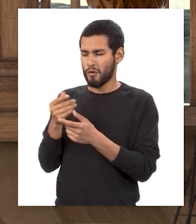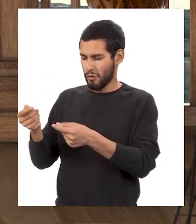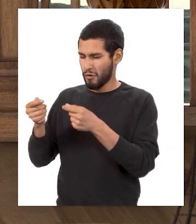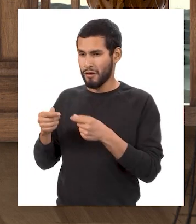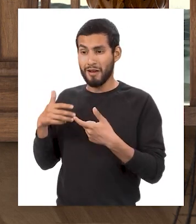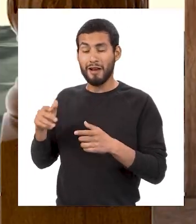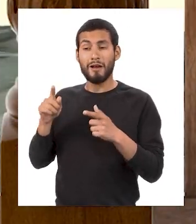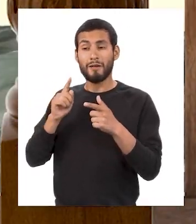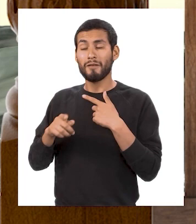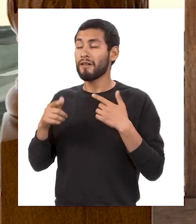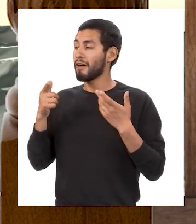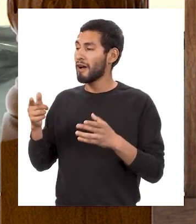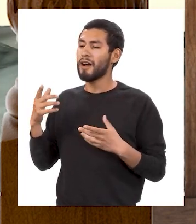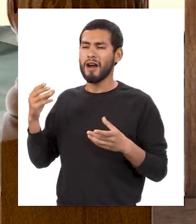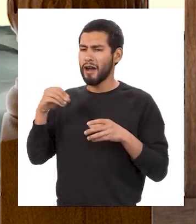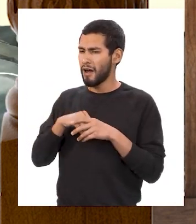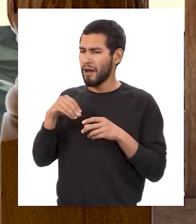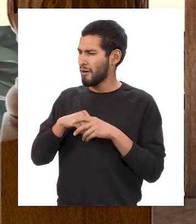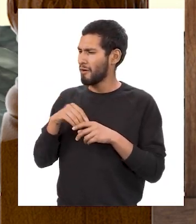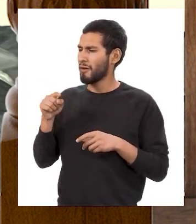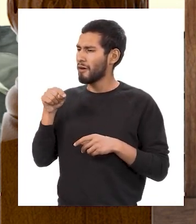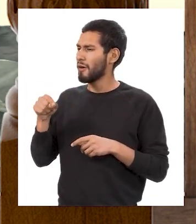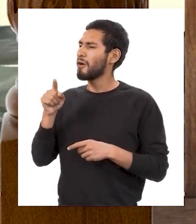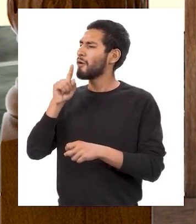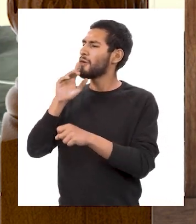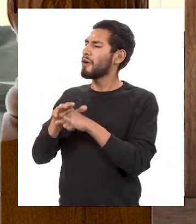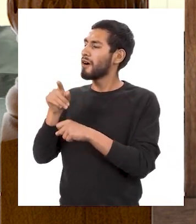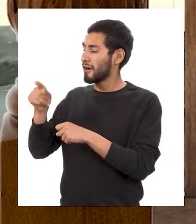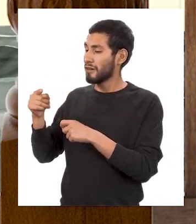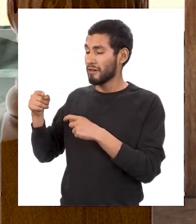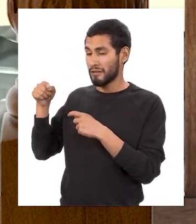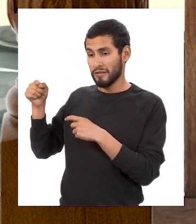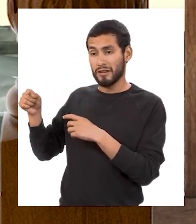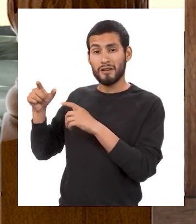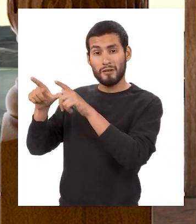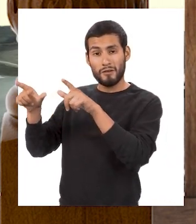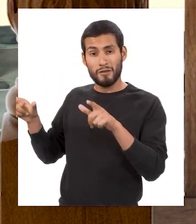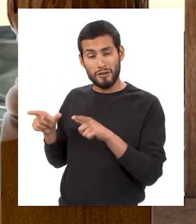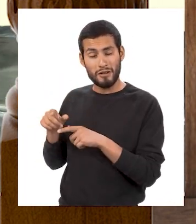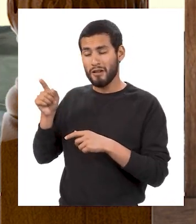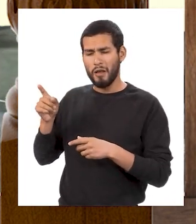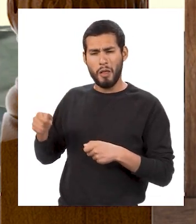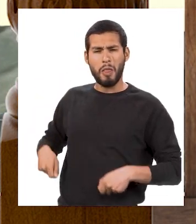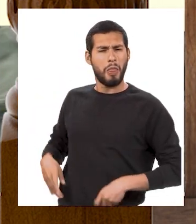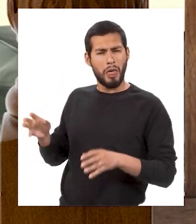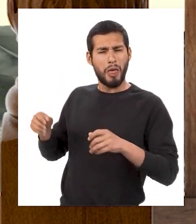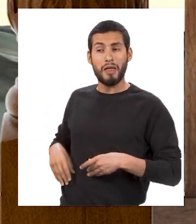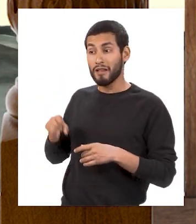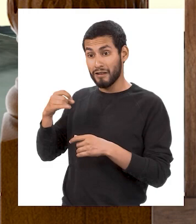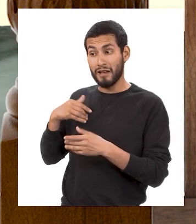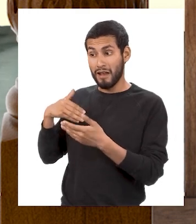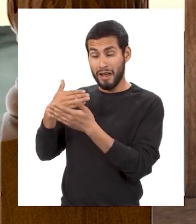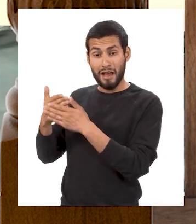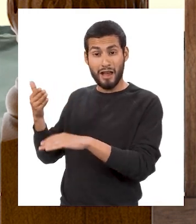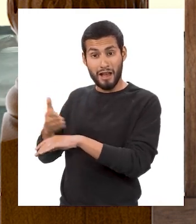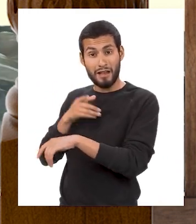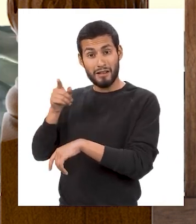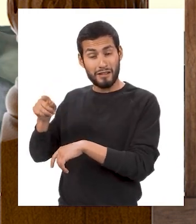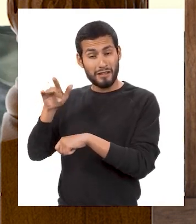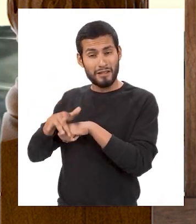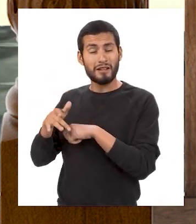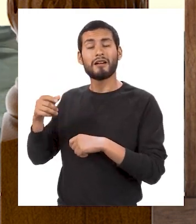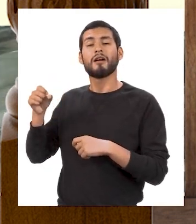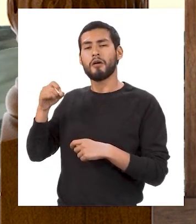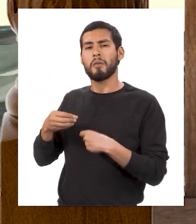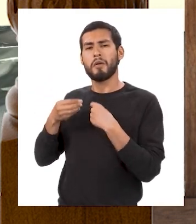nuevecitos. Lo peor es que no ahorra dinero. Le ha prometido al maquinista del Mongolia que si llegamos antes de tiempo al